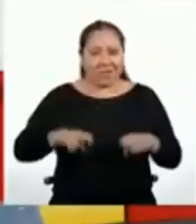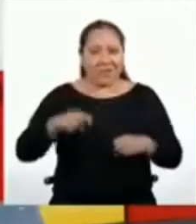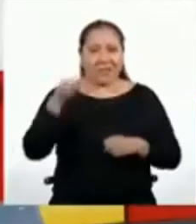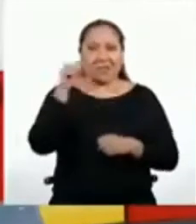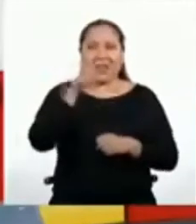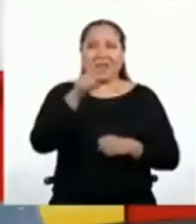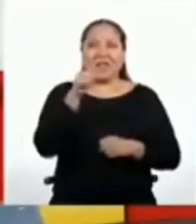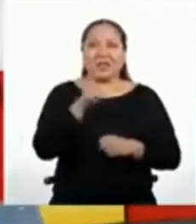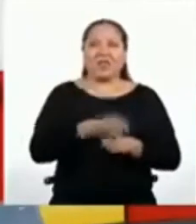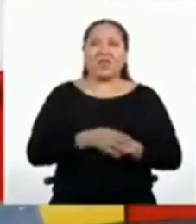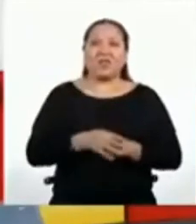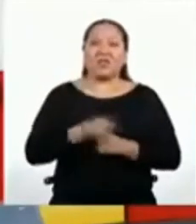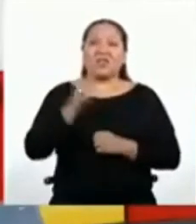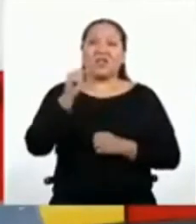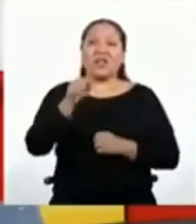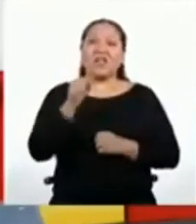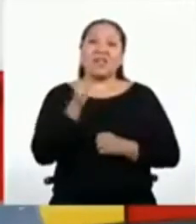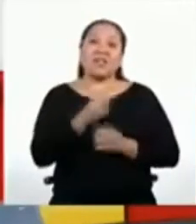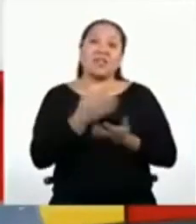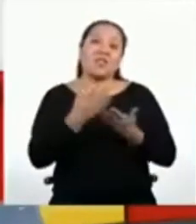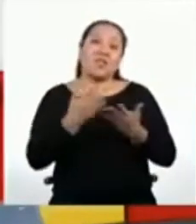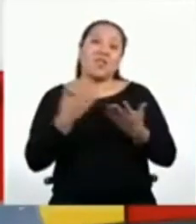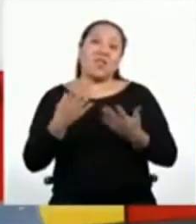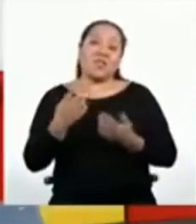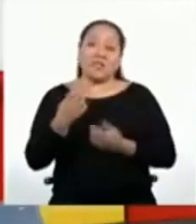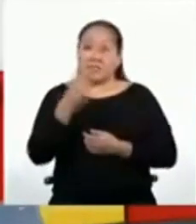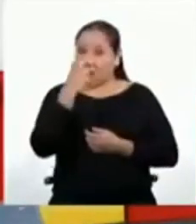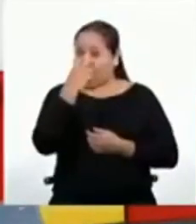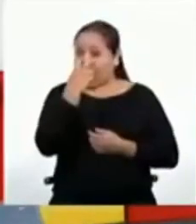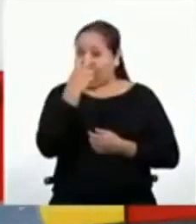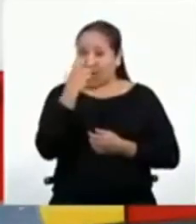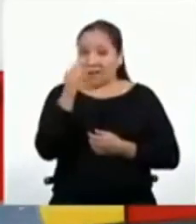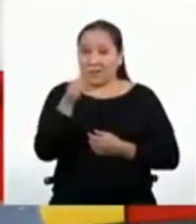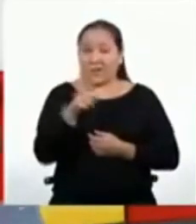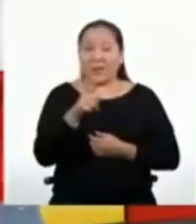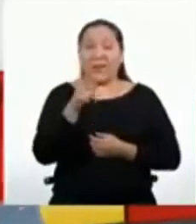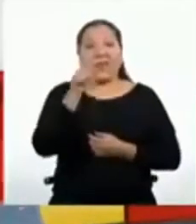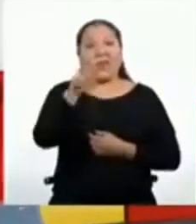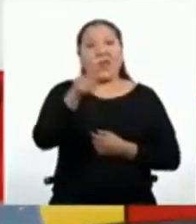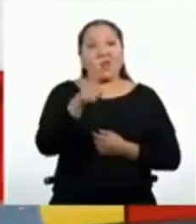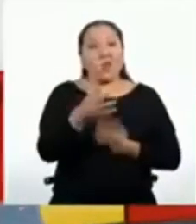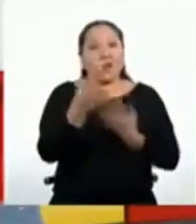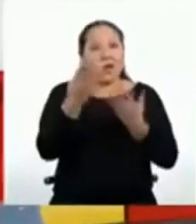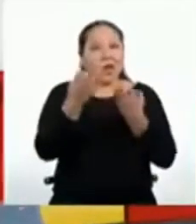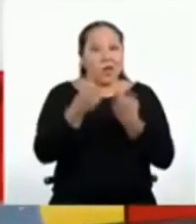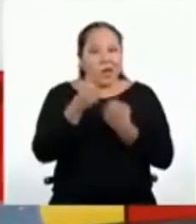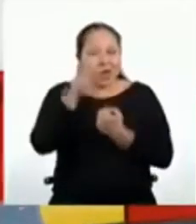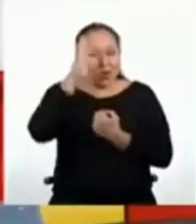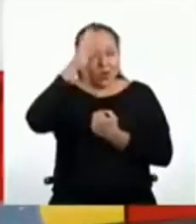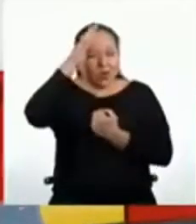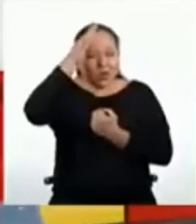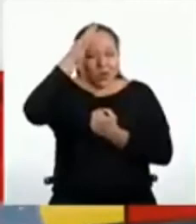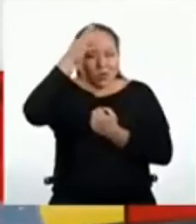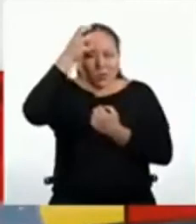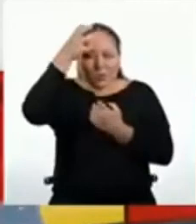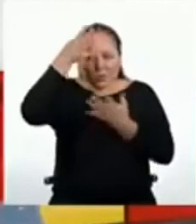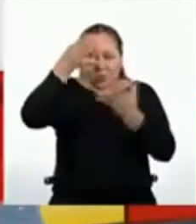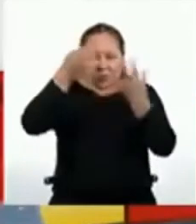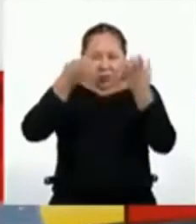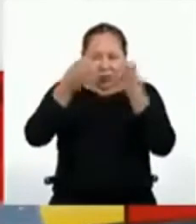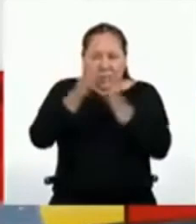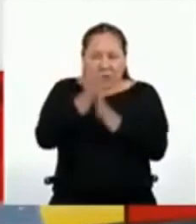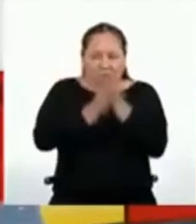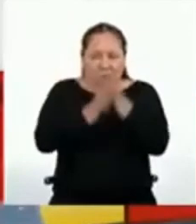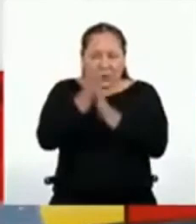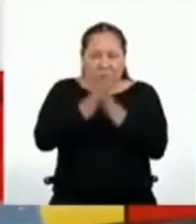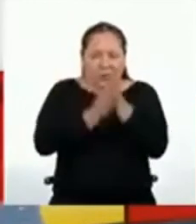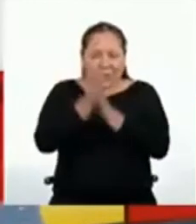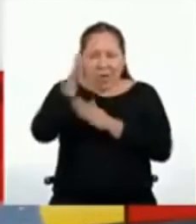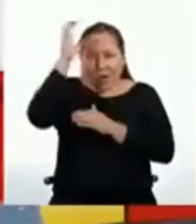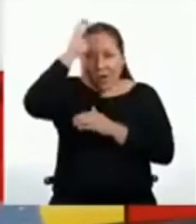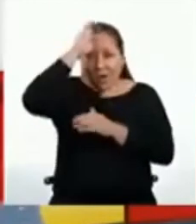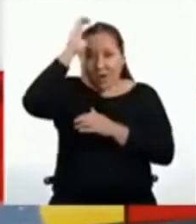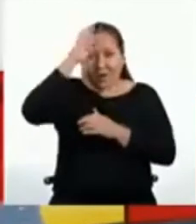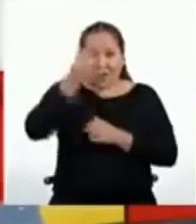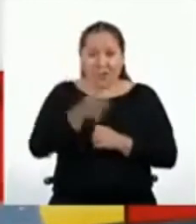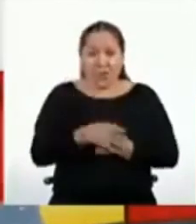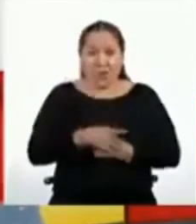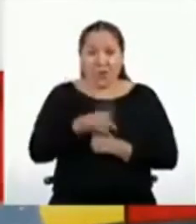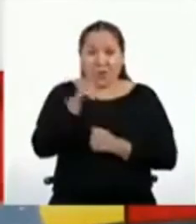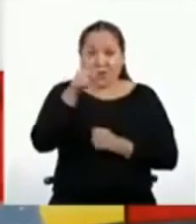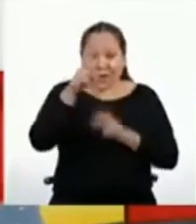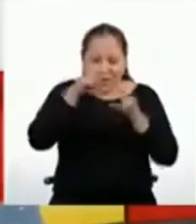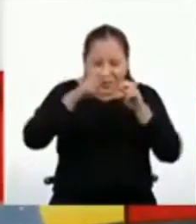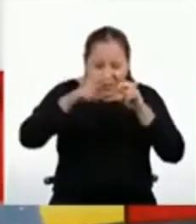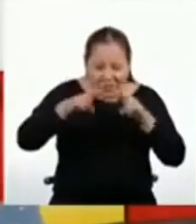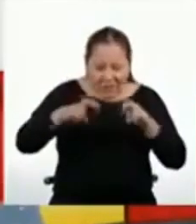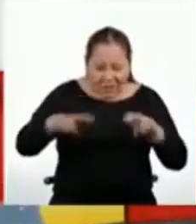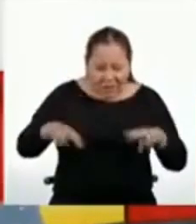eso damos estos datos curiosos, para que ustedes, con su afán infinito de conocimiento, averigüen sobre todo lo